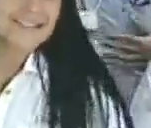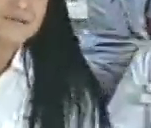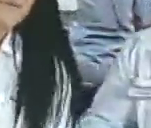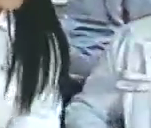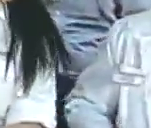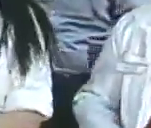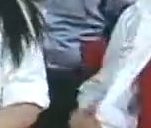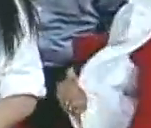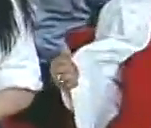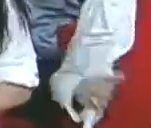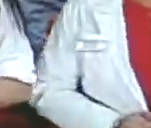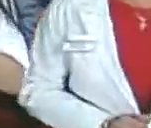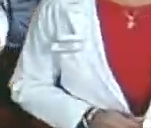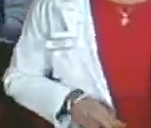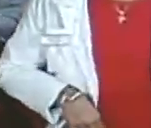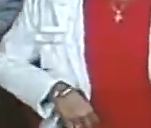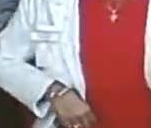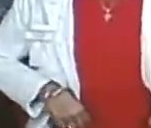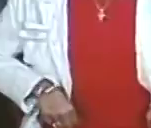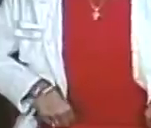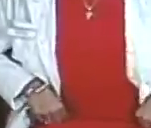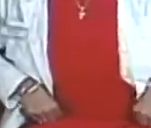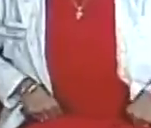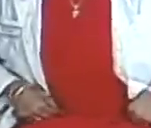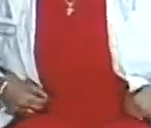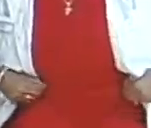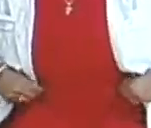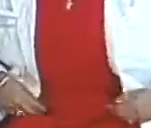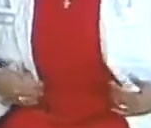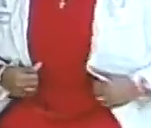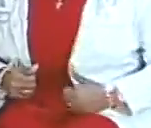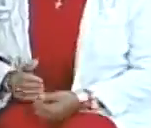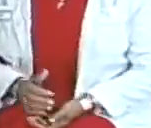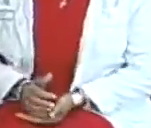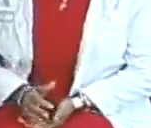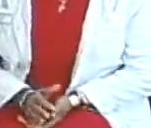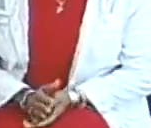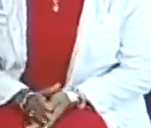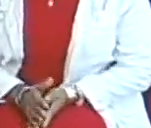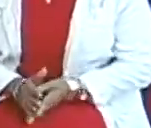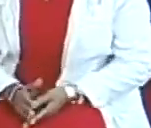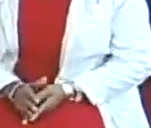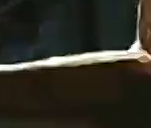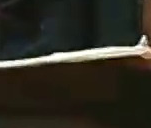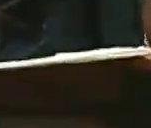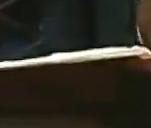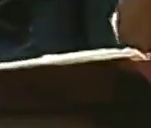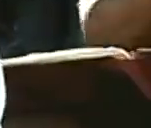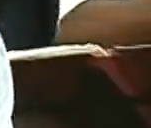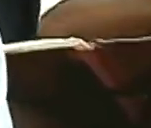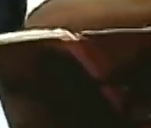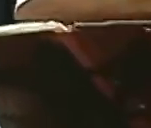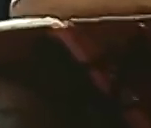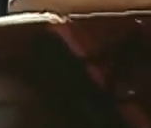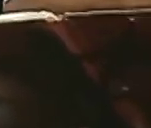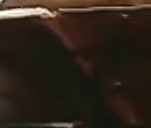festejo. Vargas de fiesta. Suena muy bien, Edmundito. Un aplauso a la orquesta de